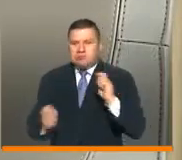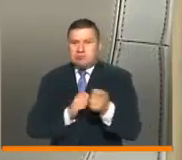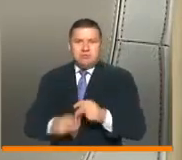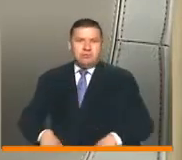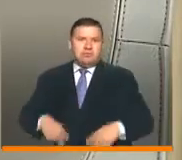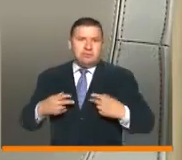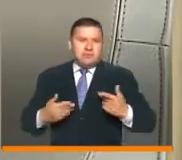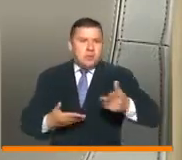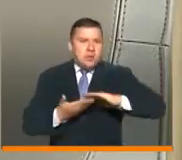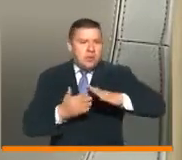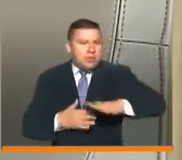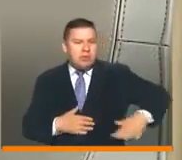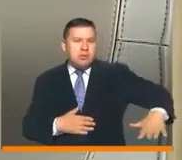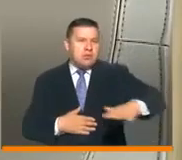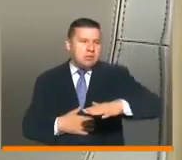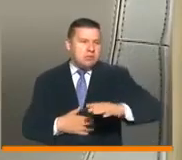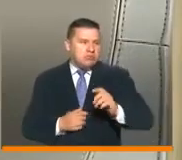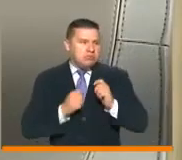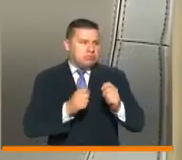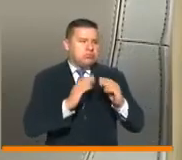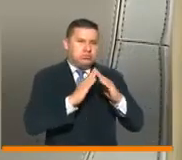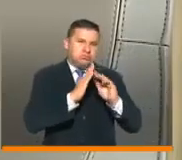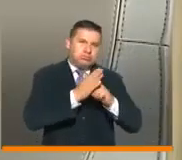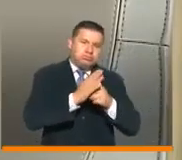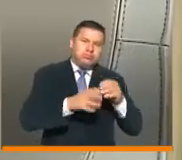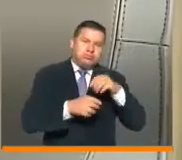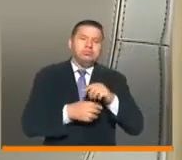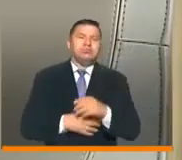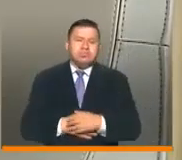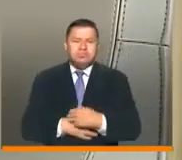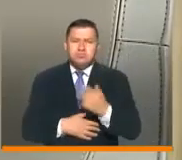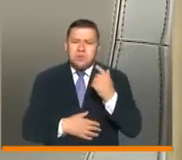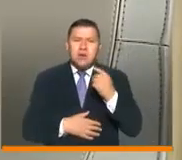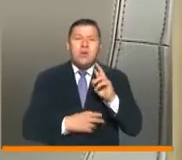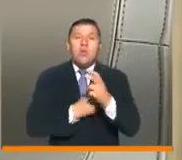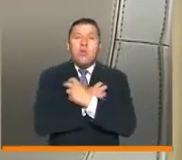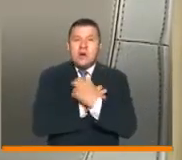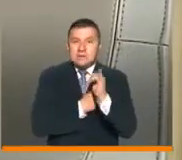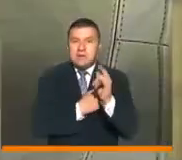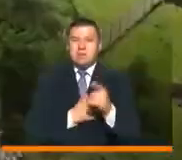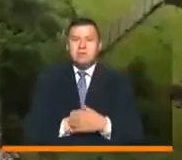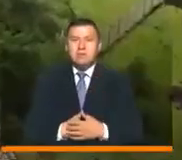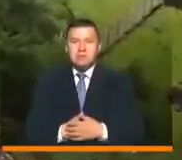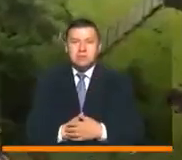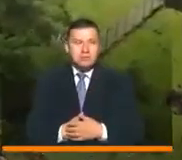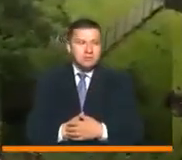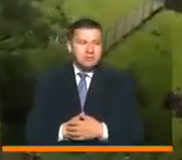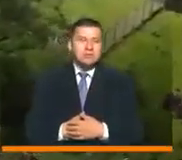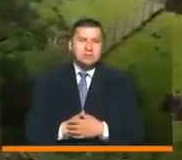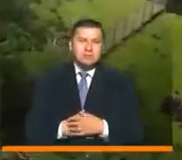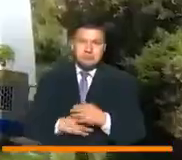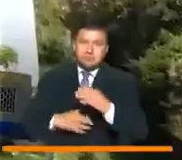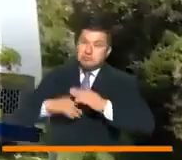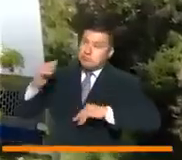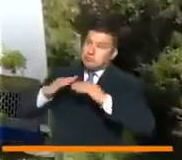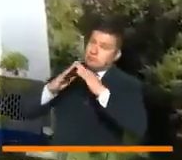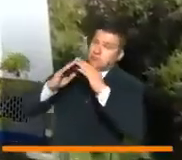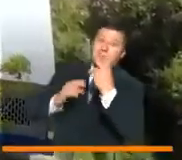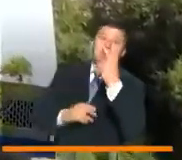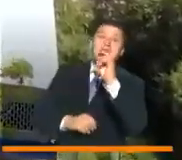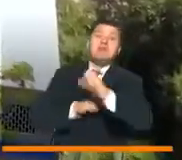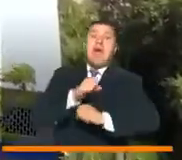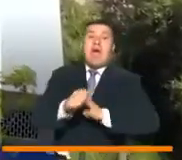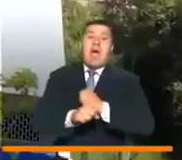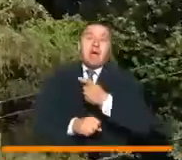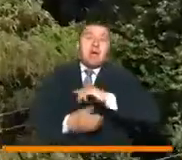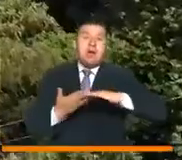a una comunidad de la entrega de la residencia escolar que hicimos en Aipe Huila. La obra que por más de 20 años esperó